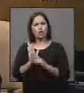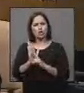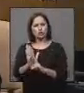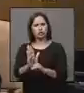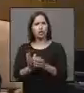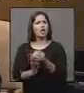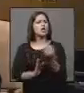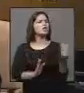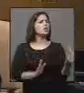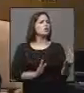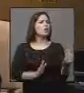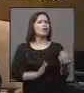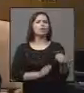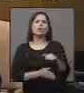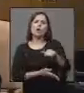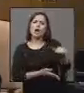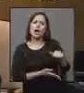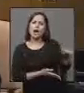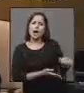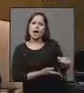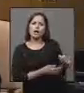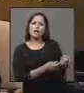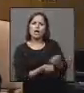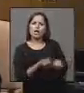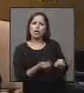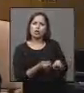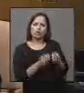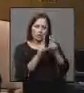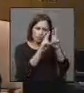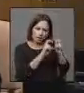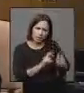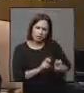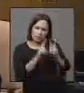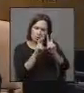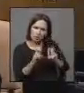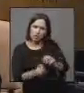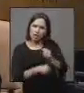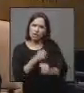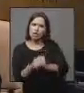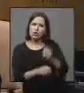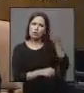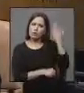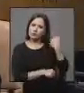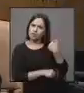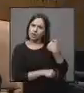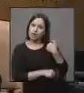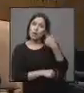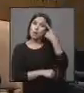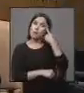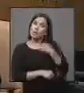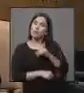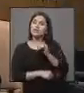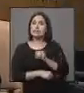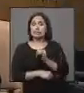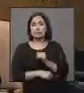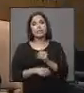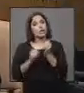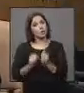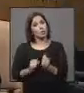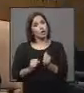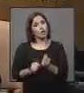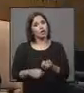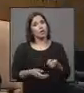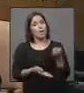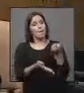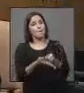económicos fueron investigados en el año que pasó para ver si se justifica el darle más plata o no, porque si no mejor